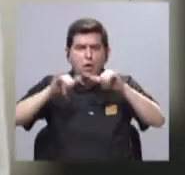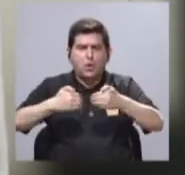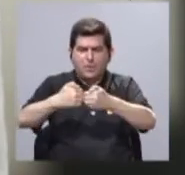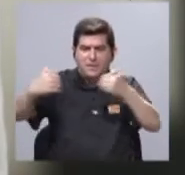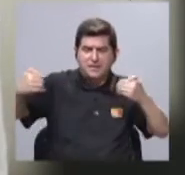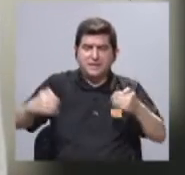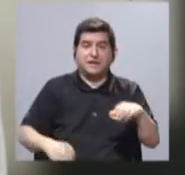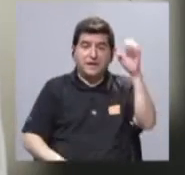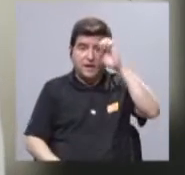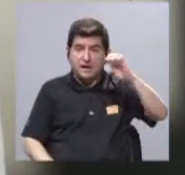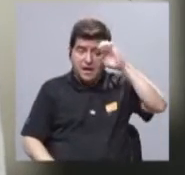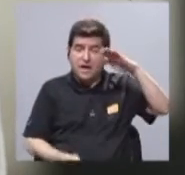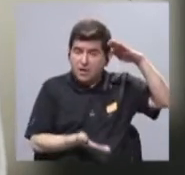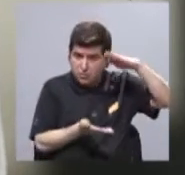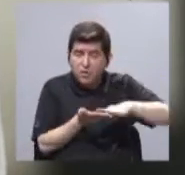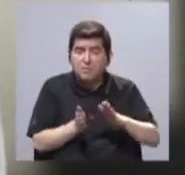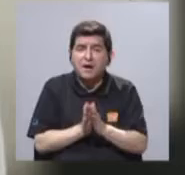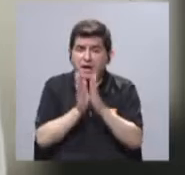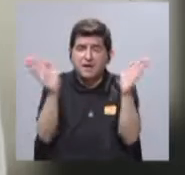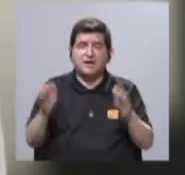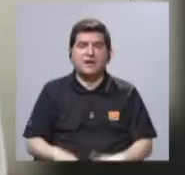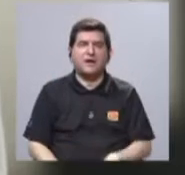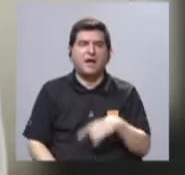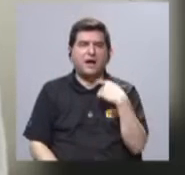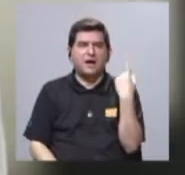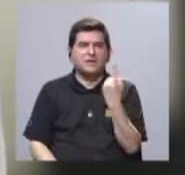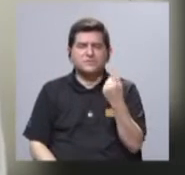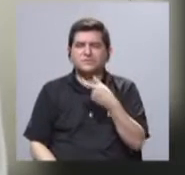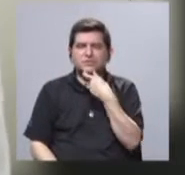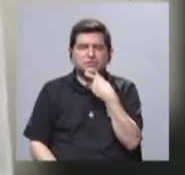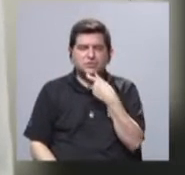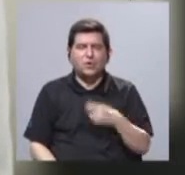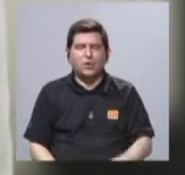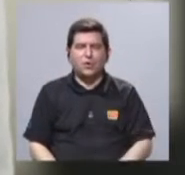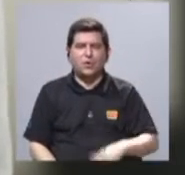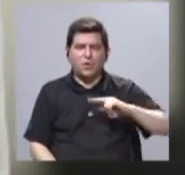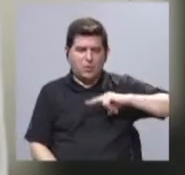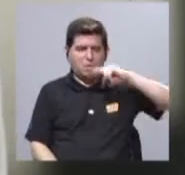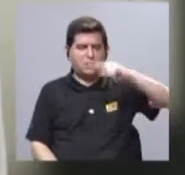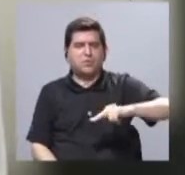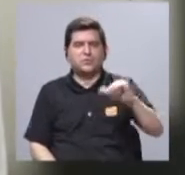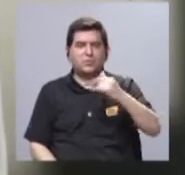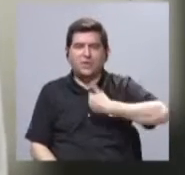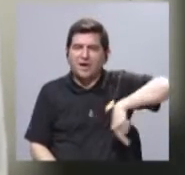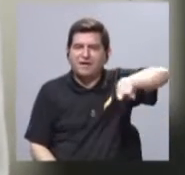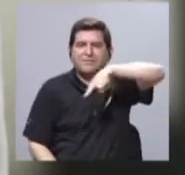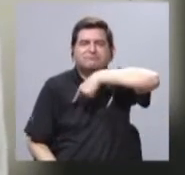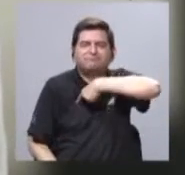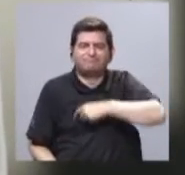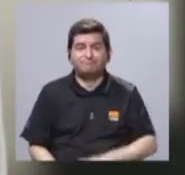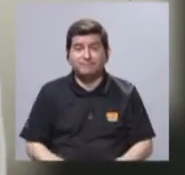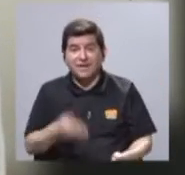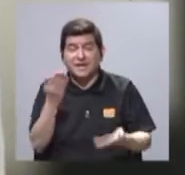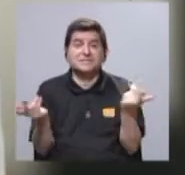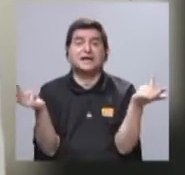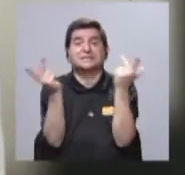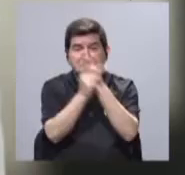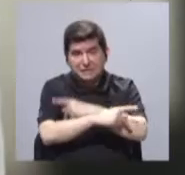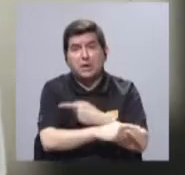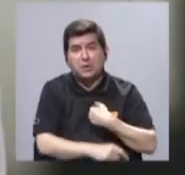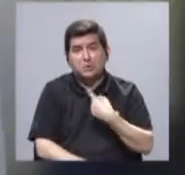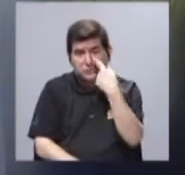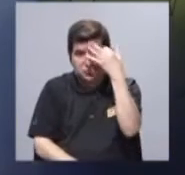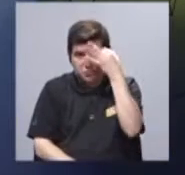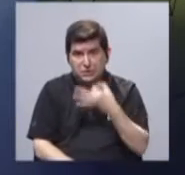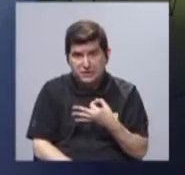en europa europa esta baja en general excepto reino unido o portugal que están como más o menos como nosotros incluso un poco peor diría